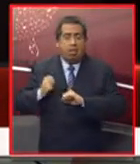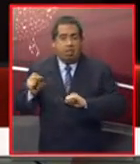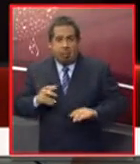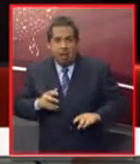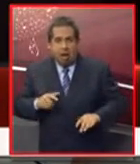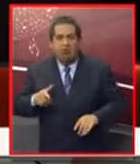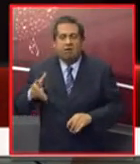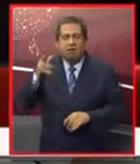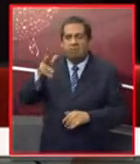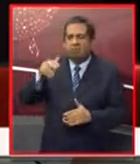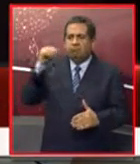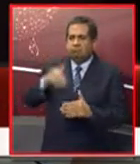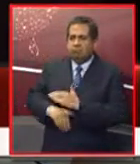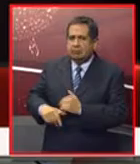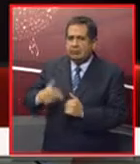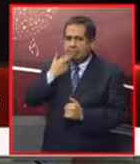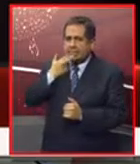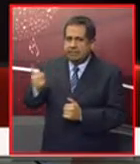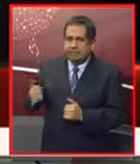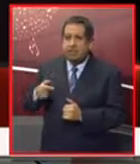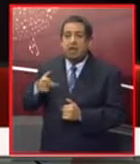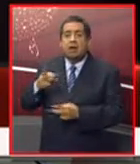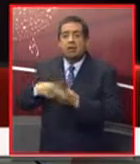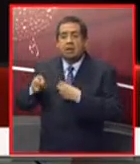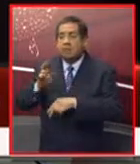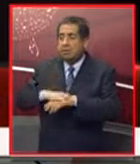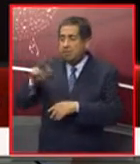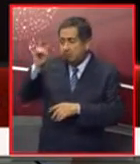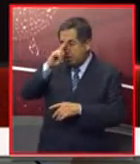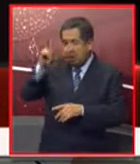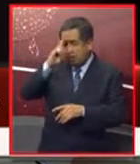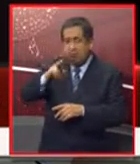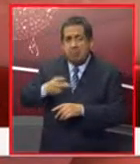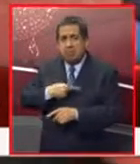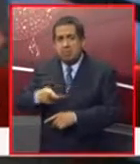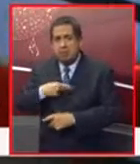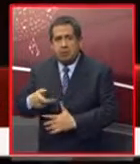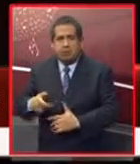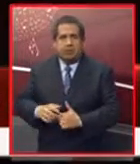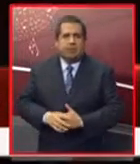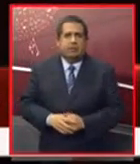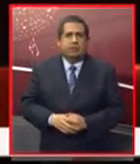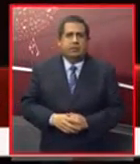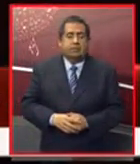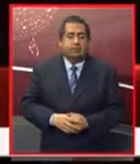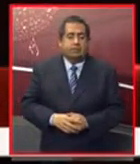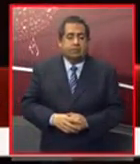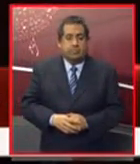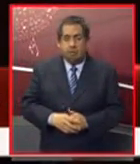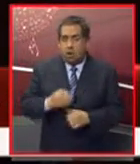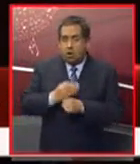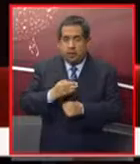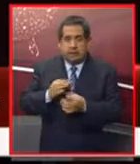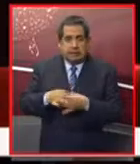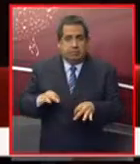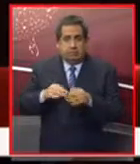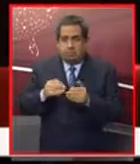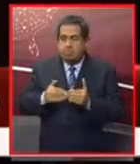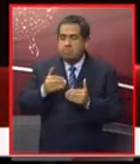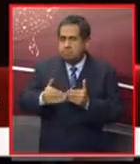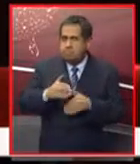al fracaso y a seguir sembrando la semilla de la pobreza. Estamos dando un paso